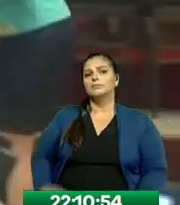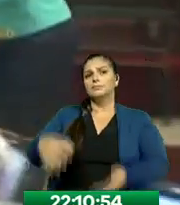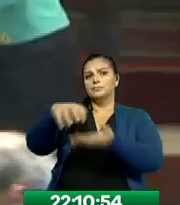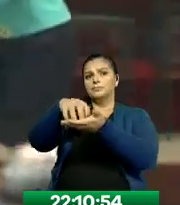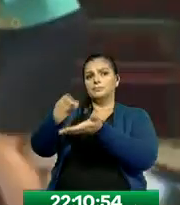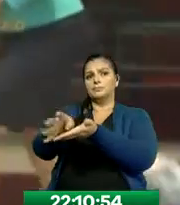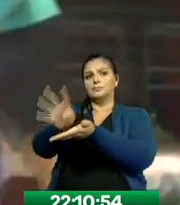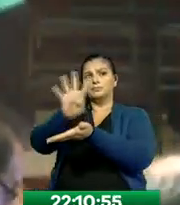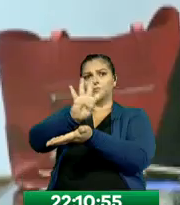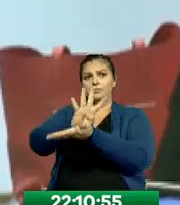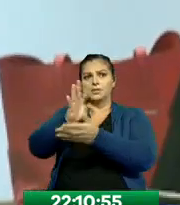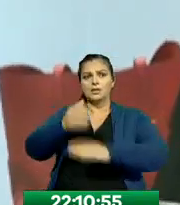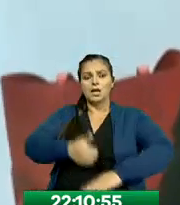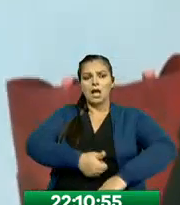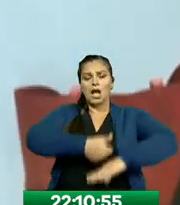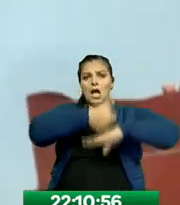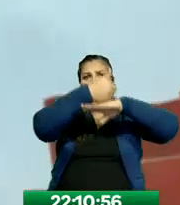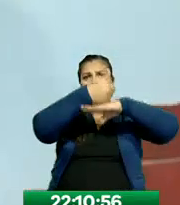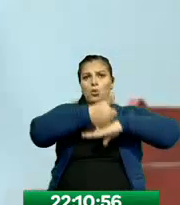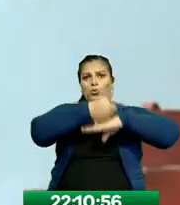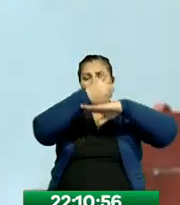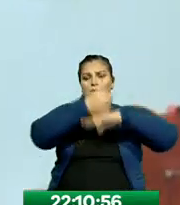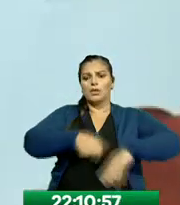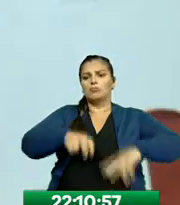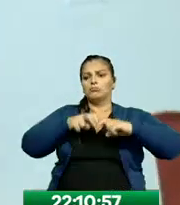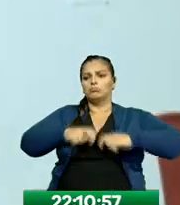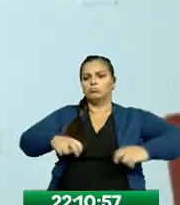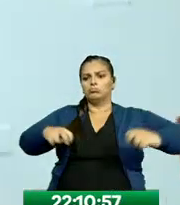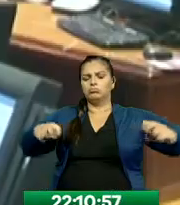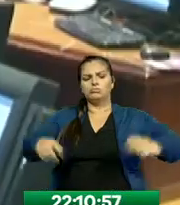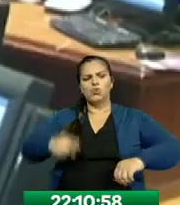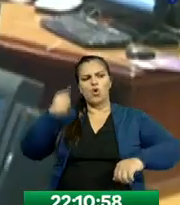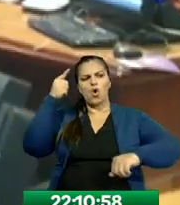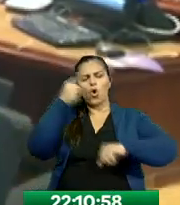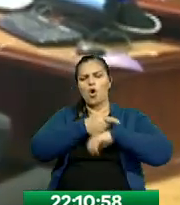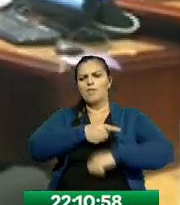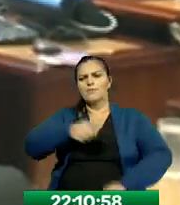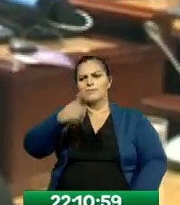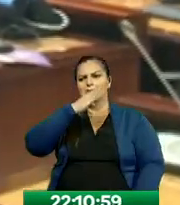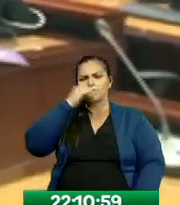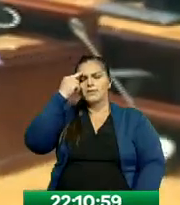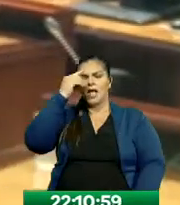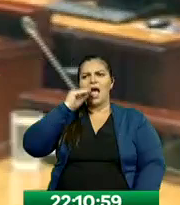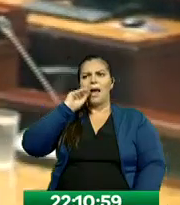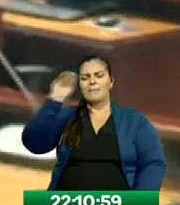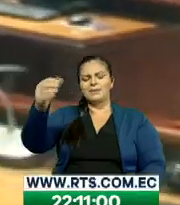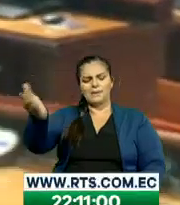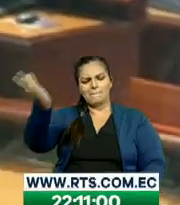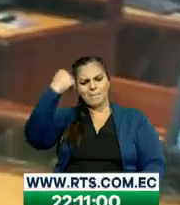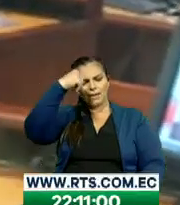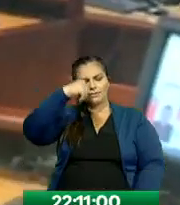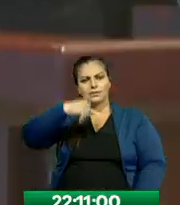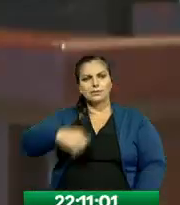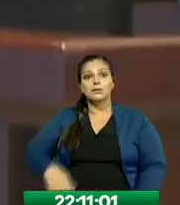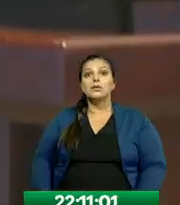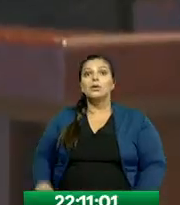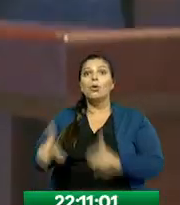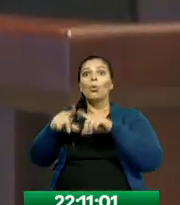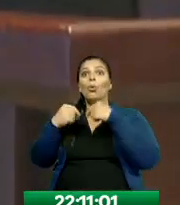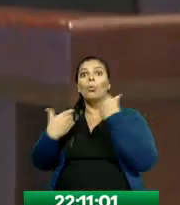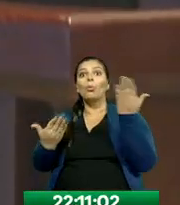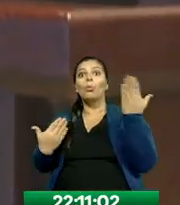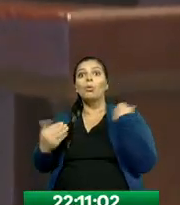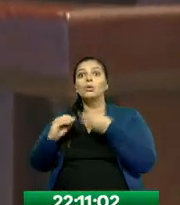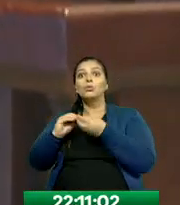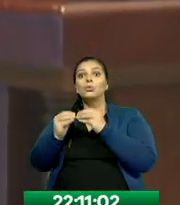decidió abandonar el pleno como muestra de rechazo a la presencia de quienes conforman hoy las funciones del Estado. En medio de la